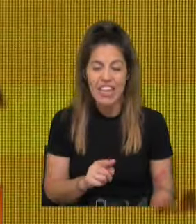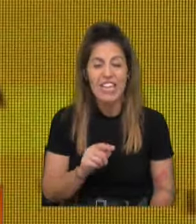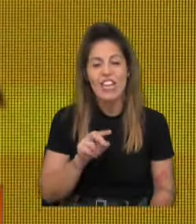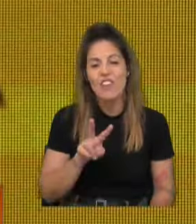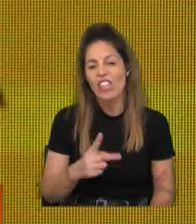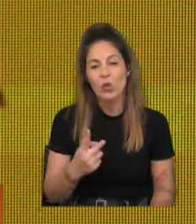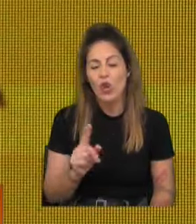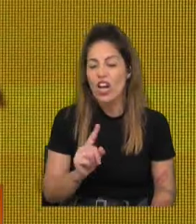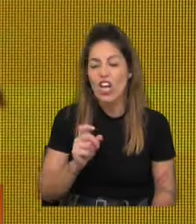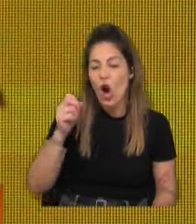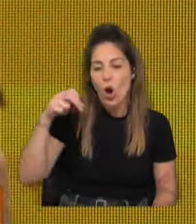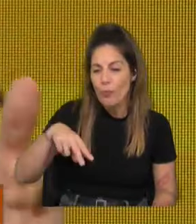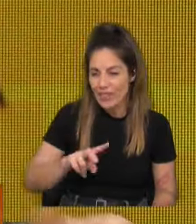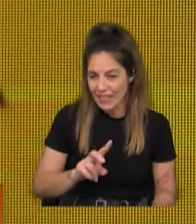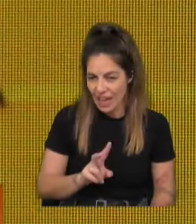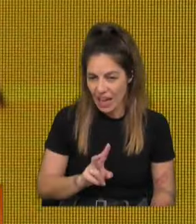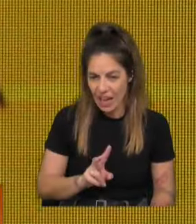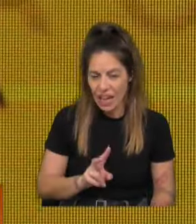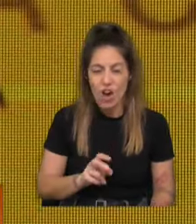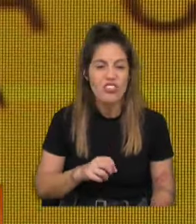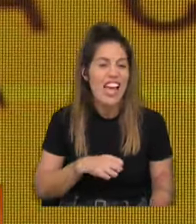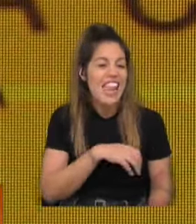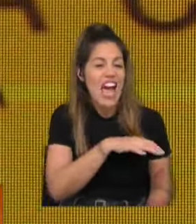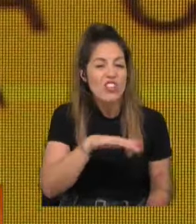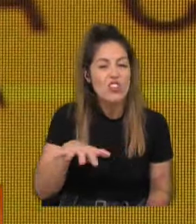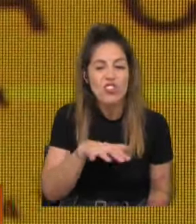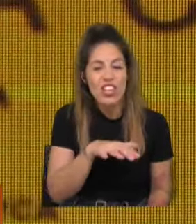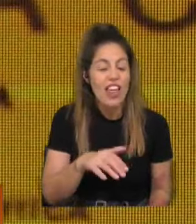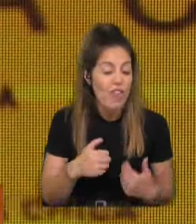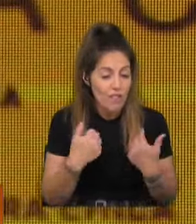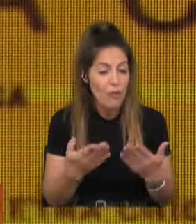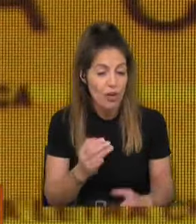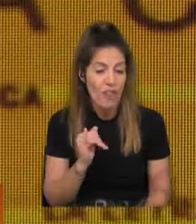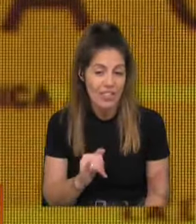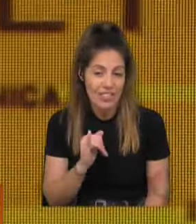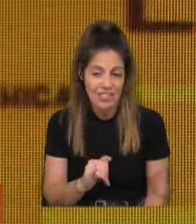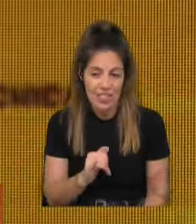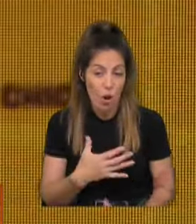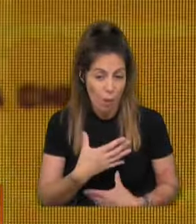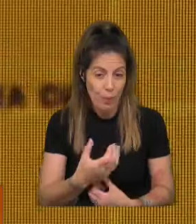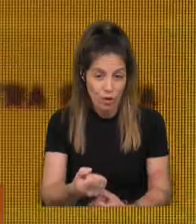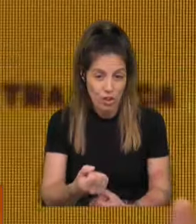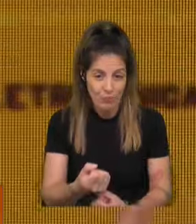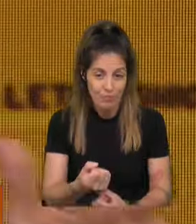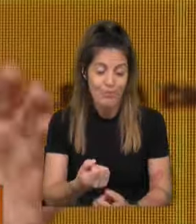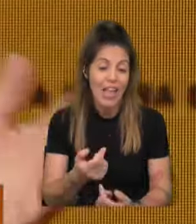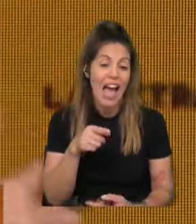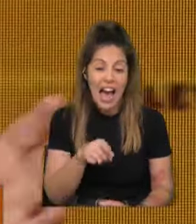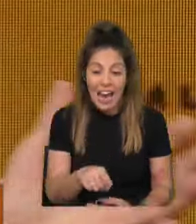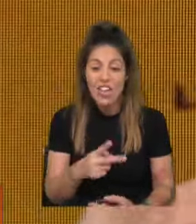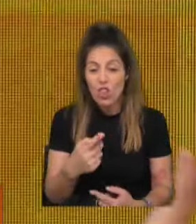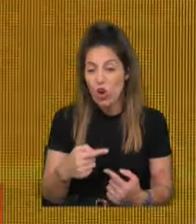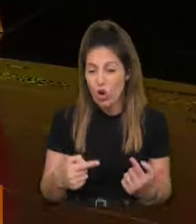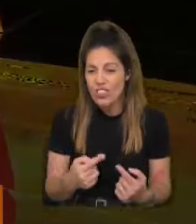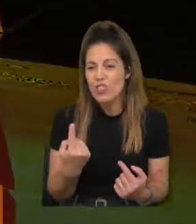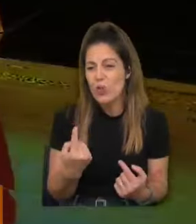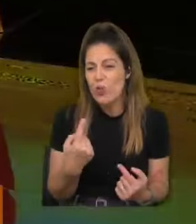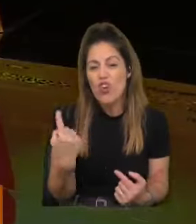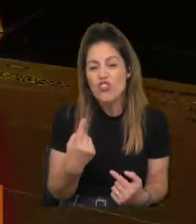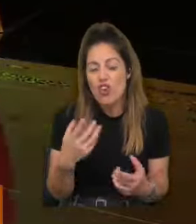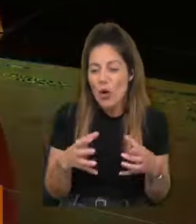la la la la postura de la sociedad Es favorable a esto yo creo que operan dos cosas Bueno es un solo partido